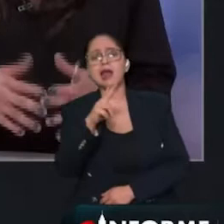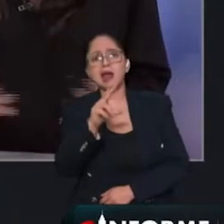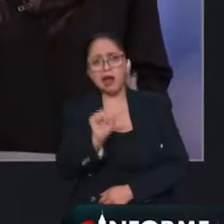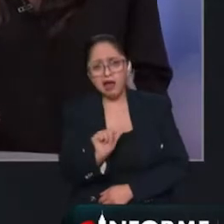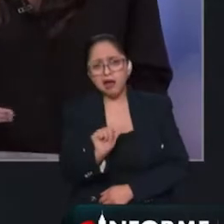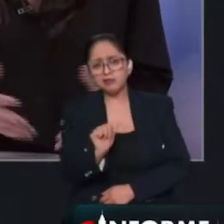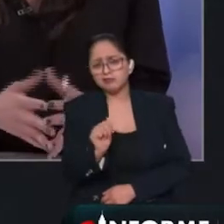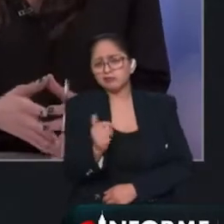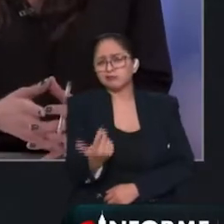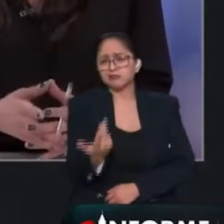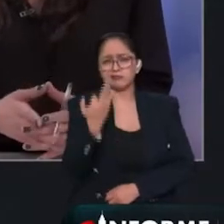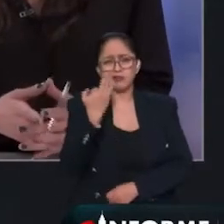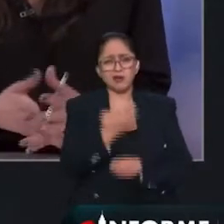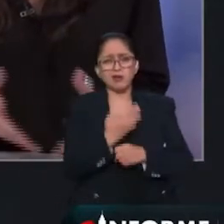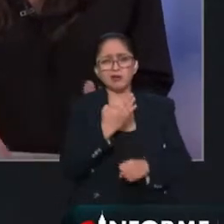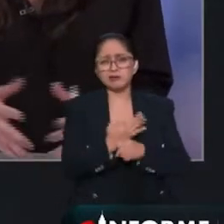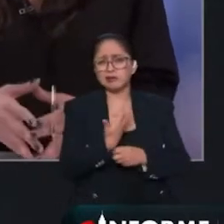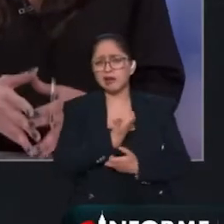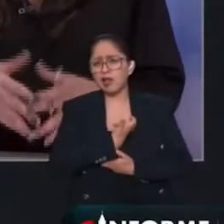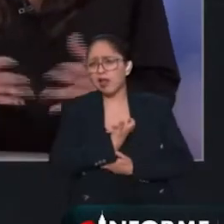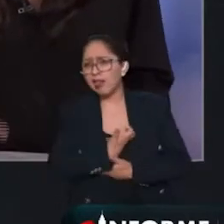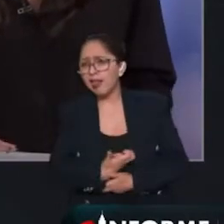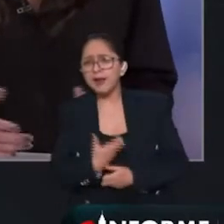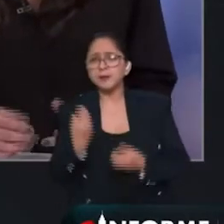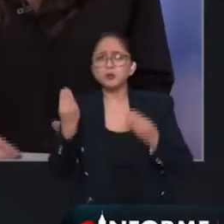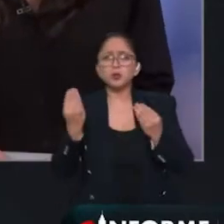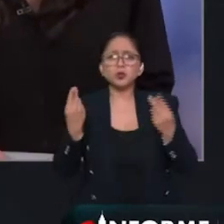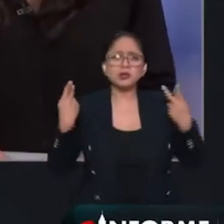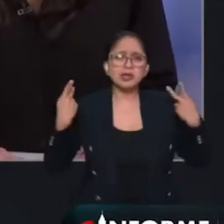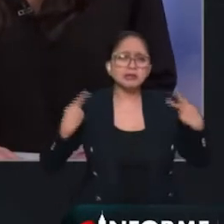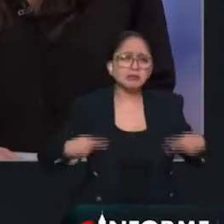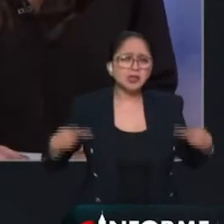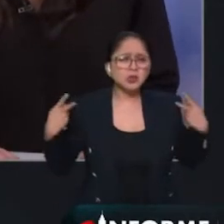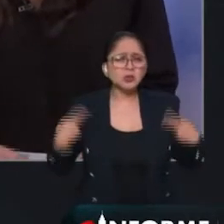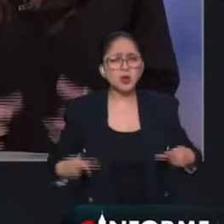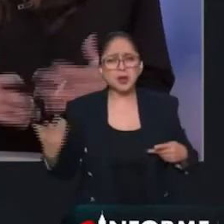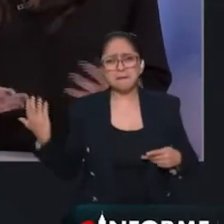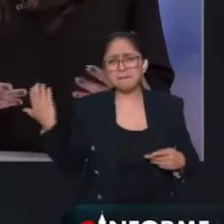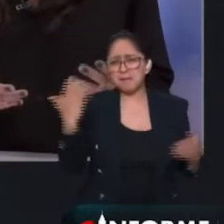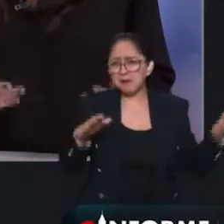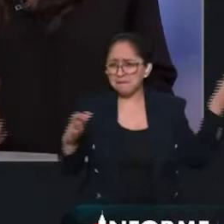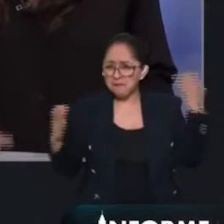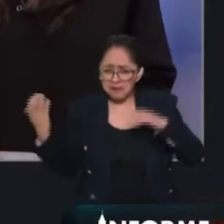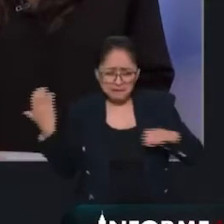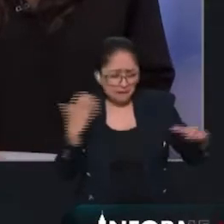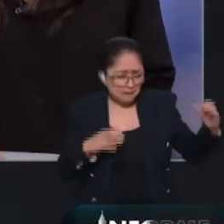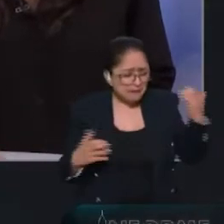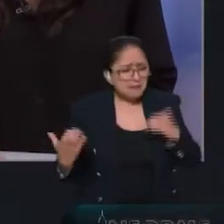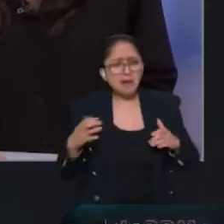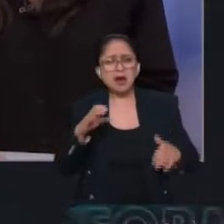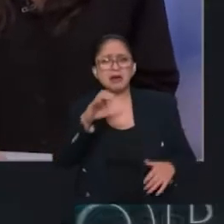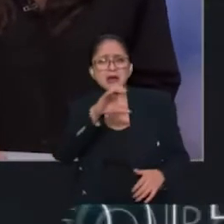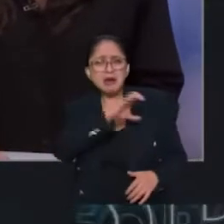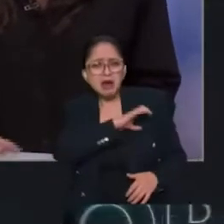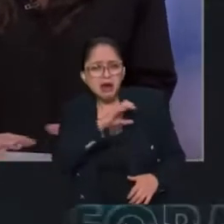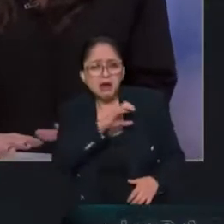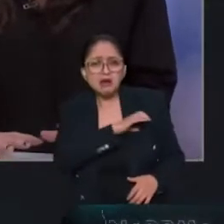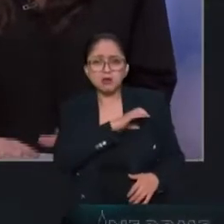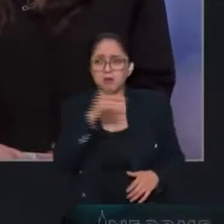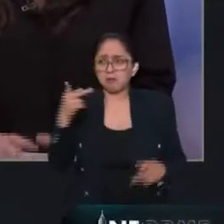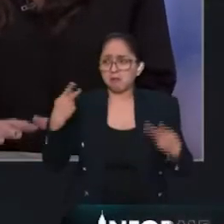la avalancha de expresiones de cariño y de tristeza que muchas personas sin haberlo